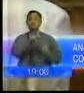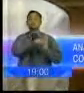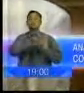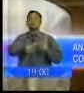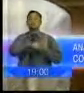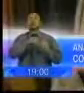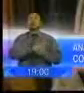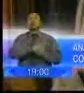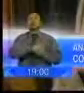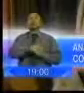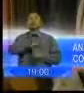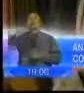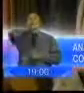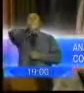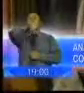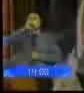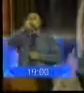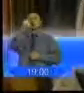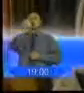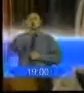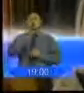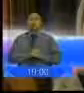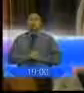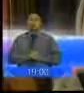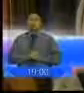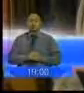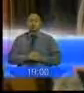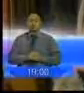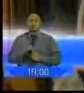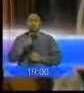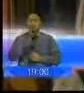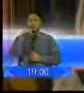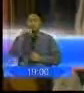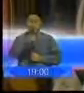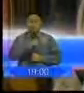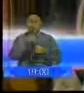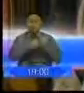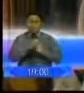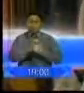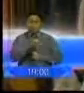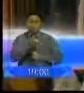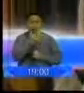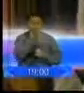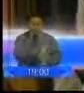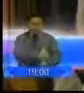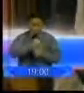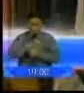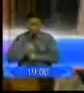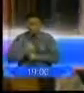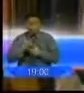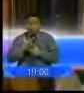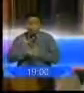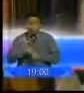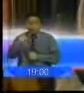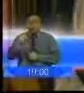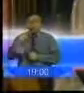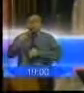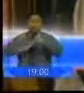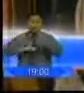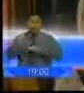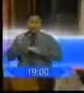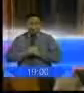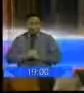José Guerrero. El recuperar los dineros de un delito no exoneran de la comisión del delito. Yo